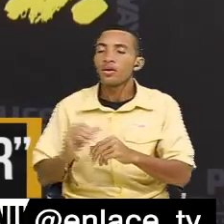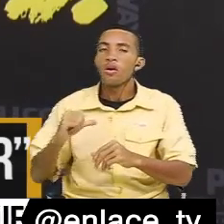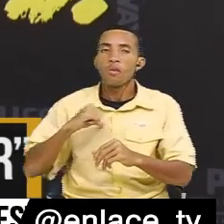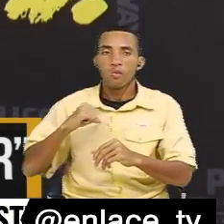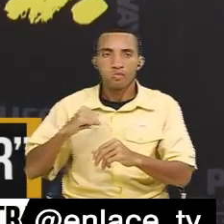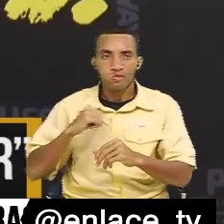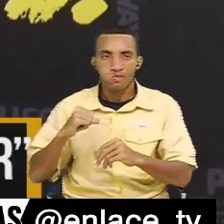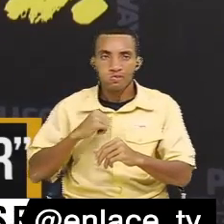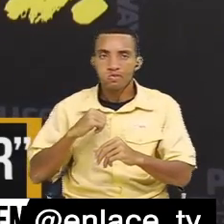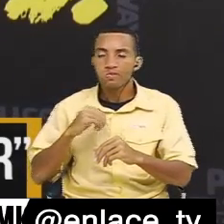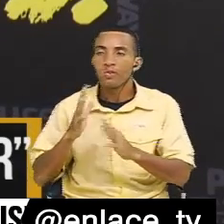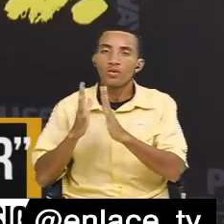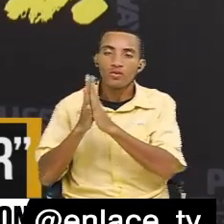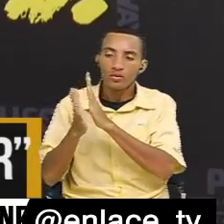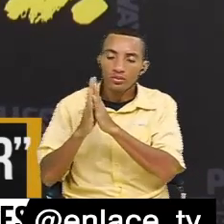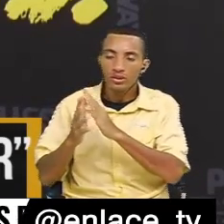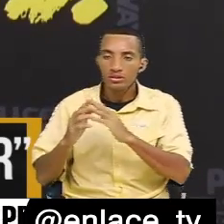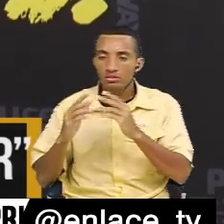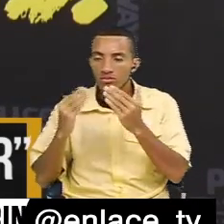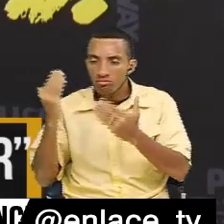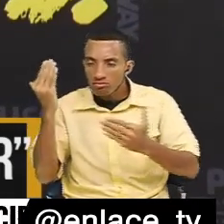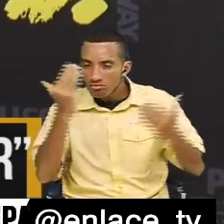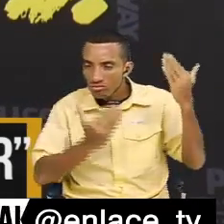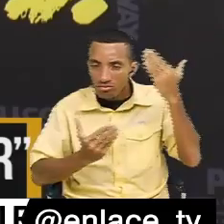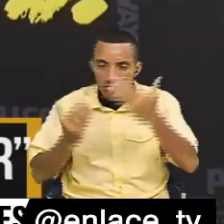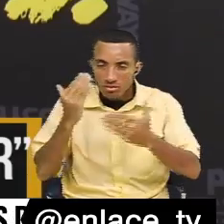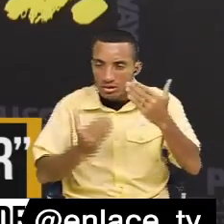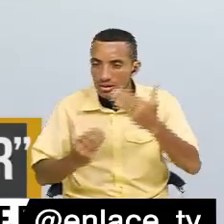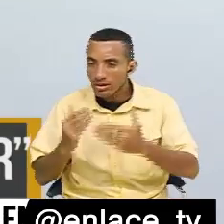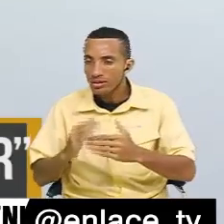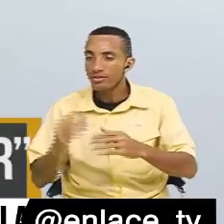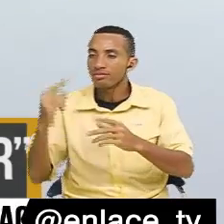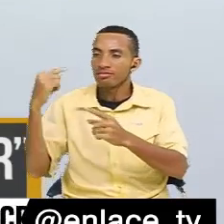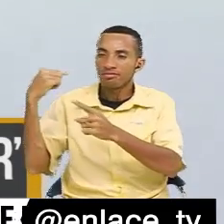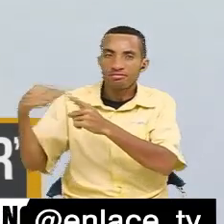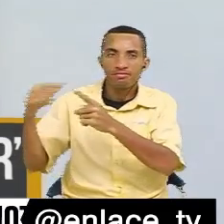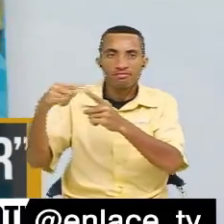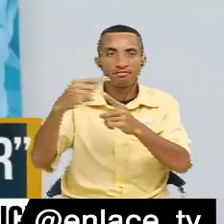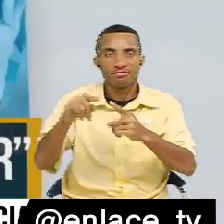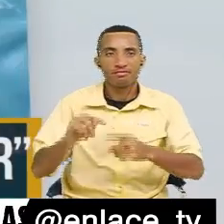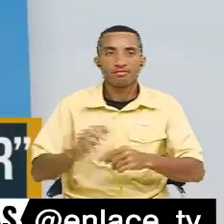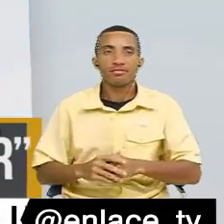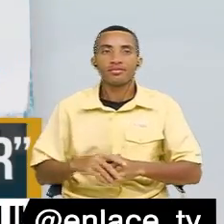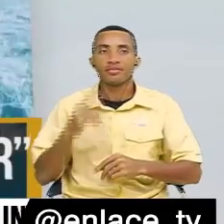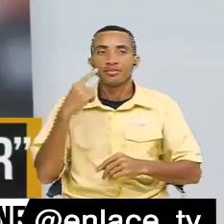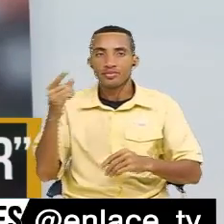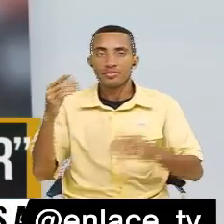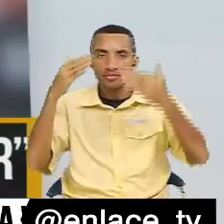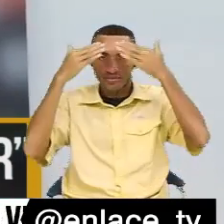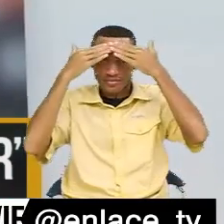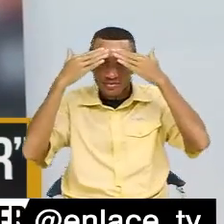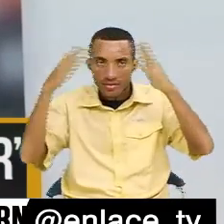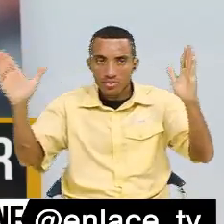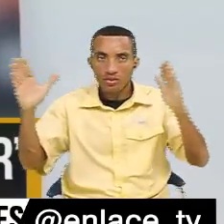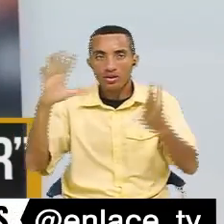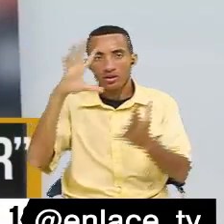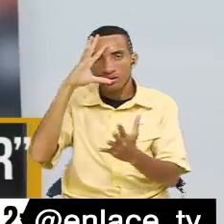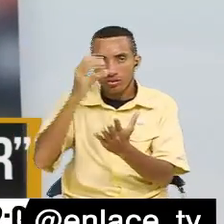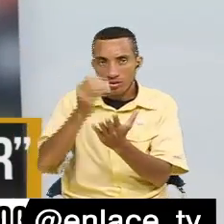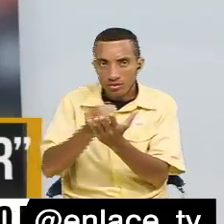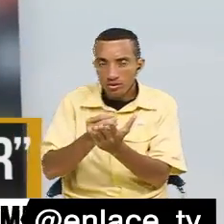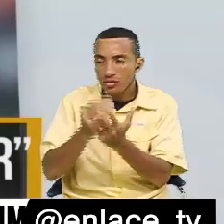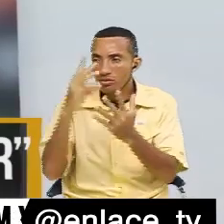y análisis, no solamente información cruda, sobre diferentes aspectos. Artículos como La Democracia, De Opinión y Reflexión